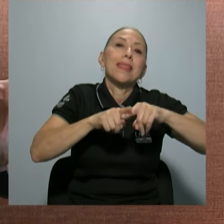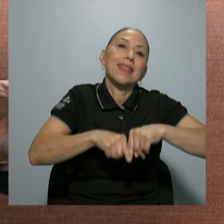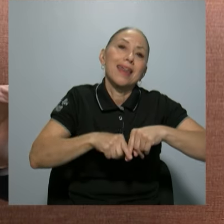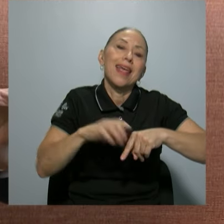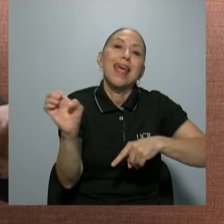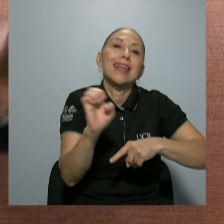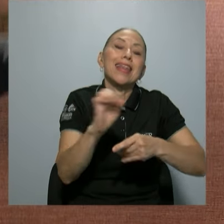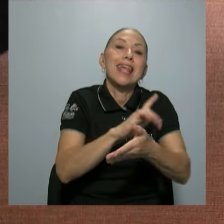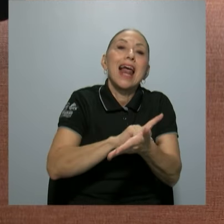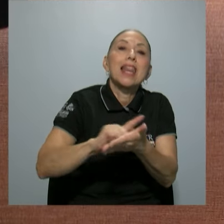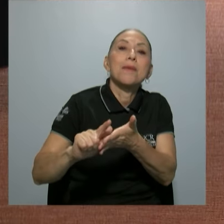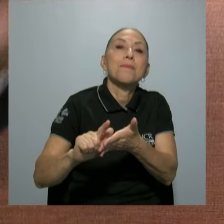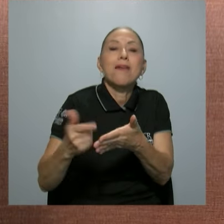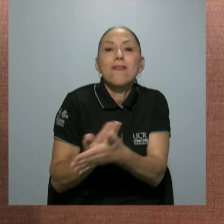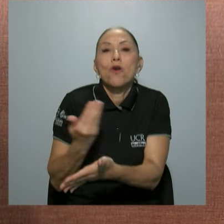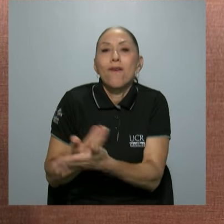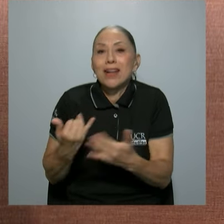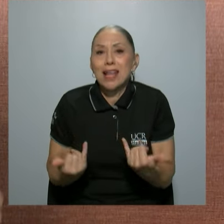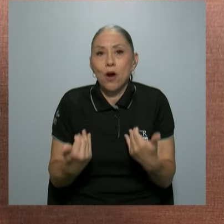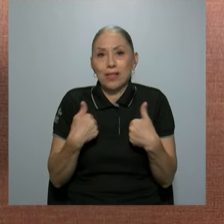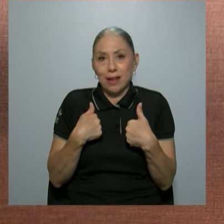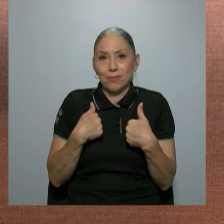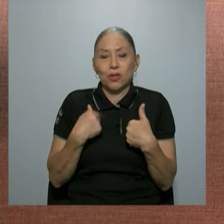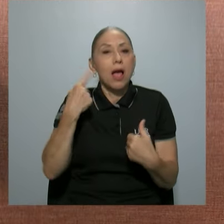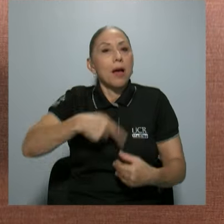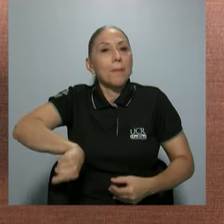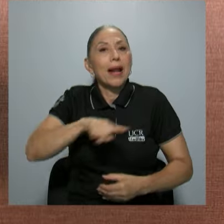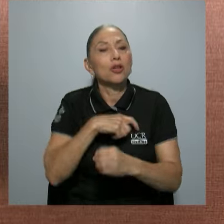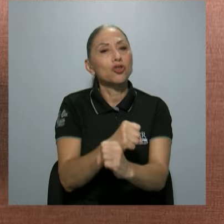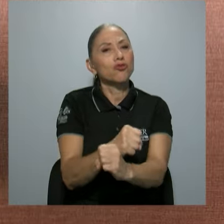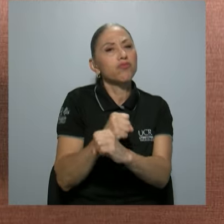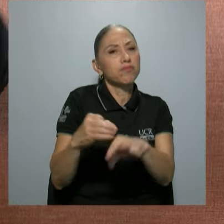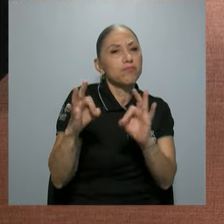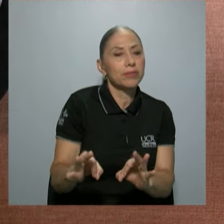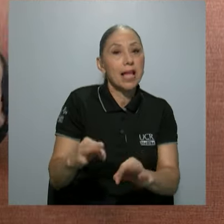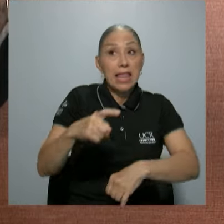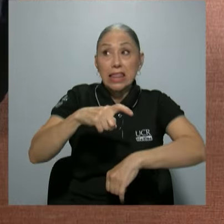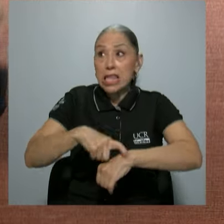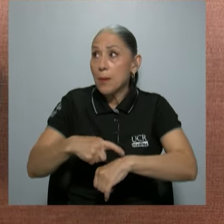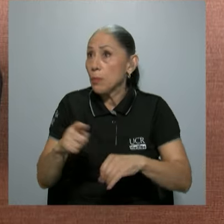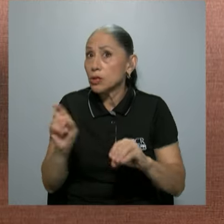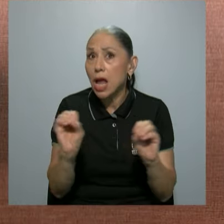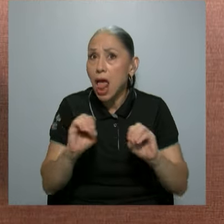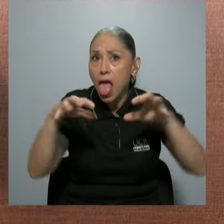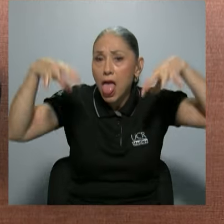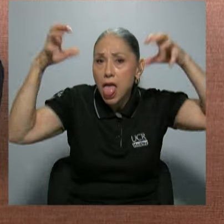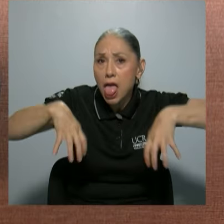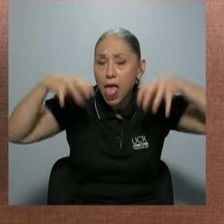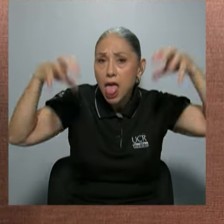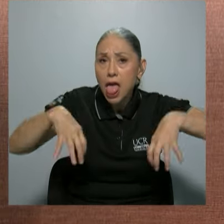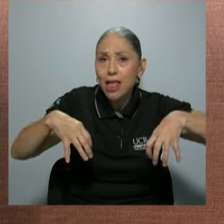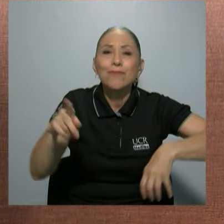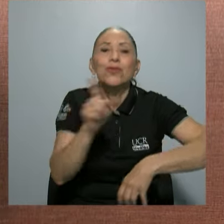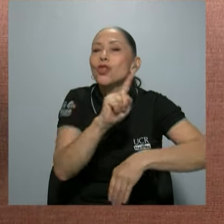renovable que ahora tenemos, y para garantizarnos, Laura, que en tiempos de sequía no vamos a usar